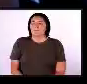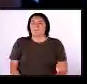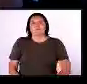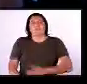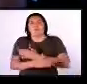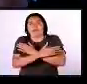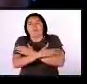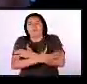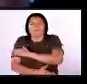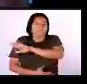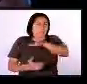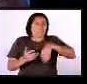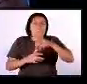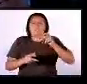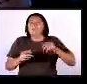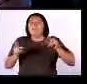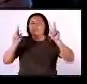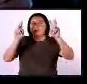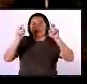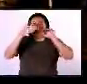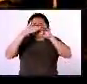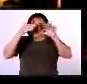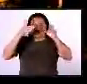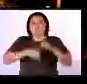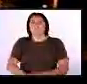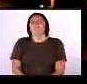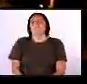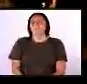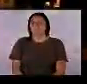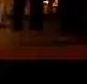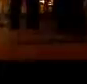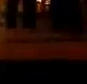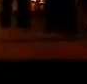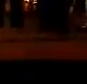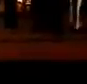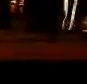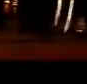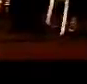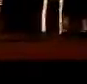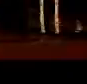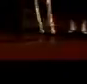Fuerte abrazo para toda la gente de Sin Barreras.